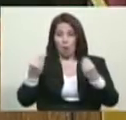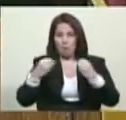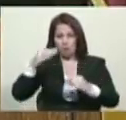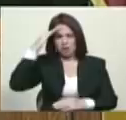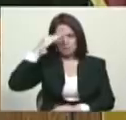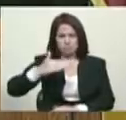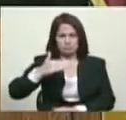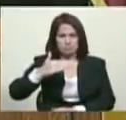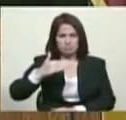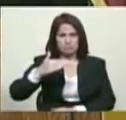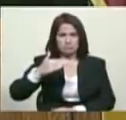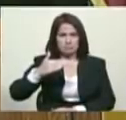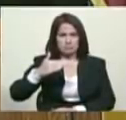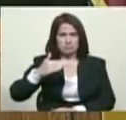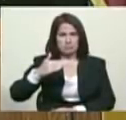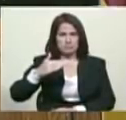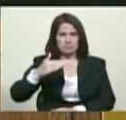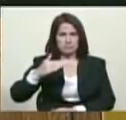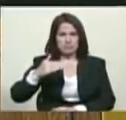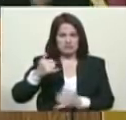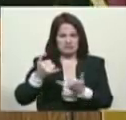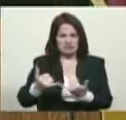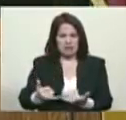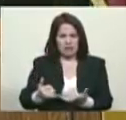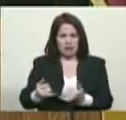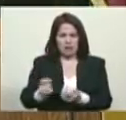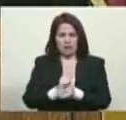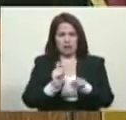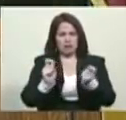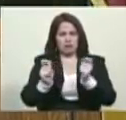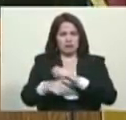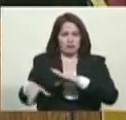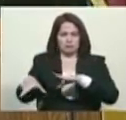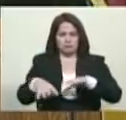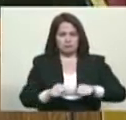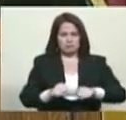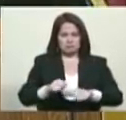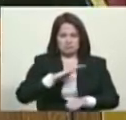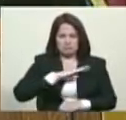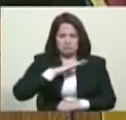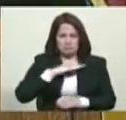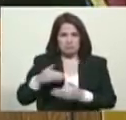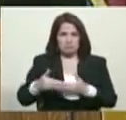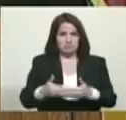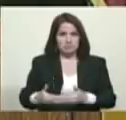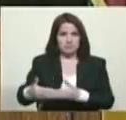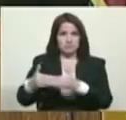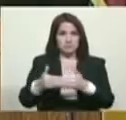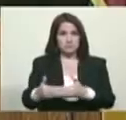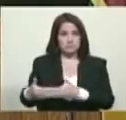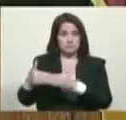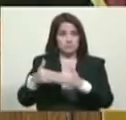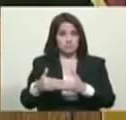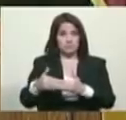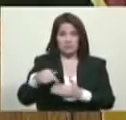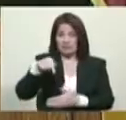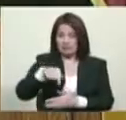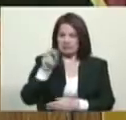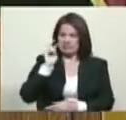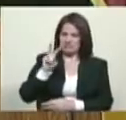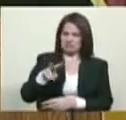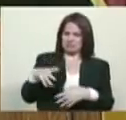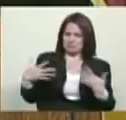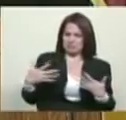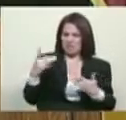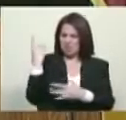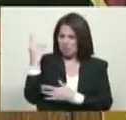nación, pero se convierte automáticamente en una colonia del imperio norteamericano. Y aquí, visto desde Bolivia,